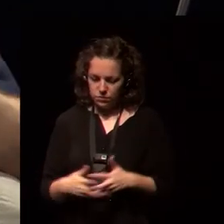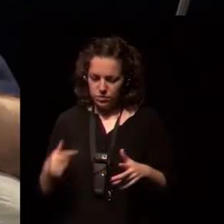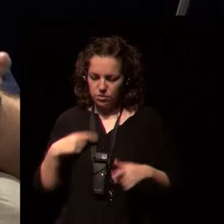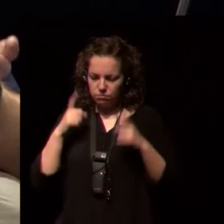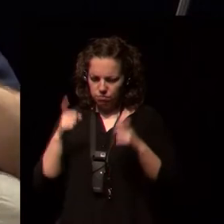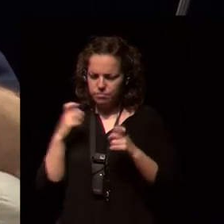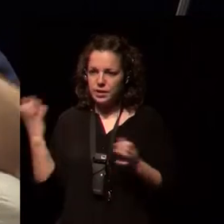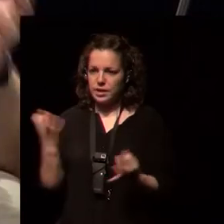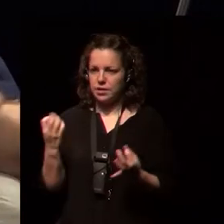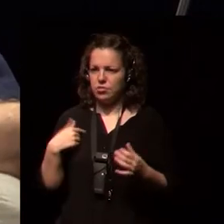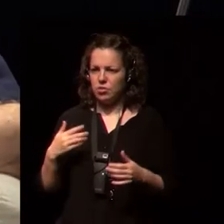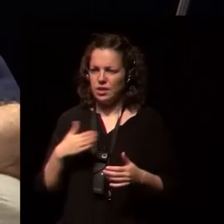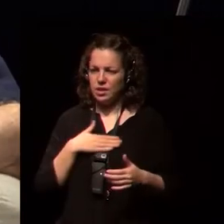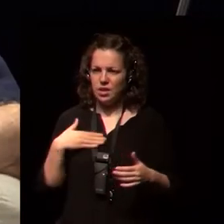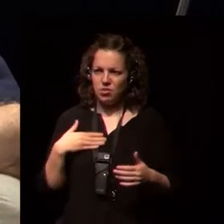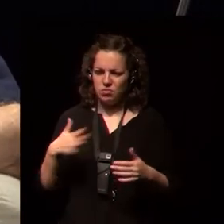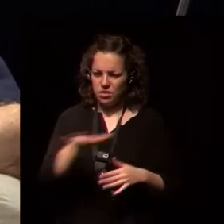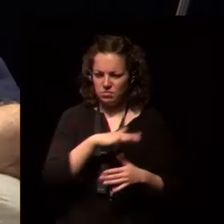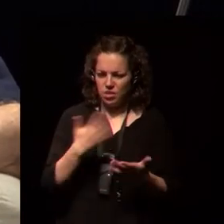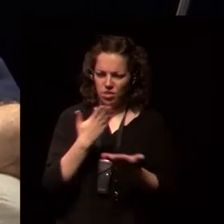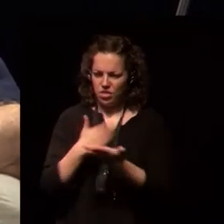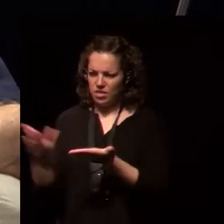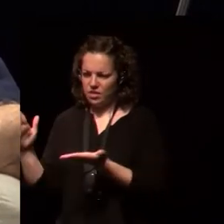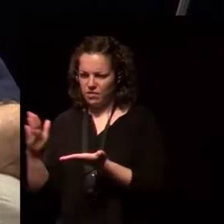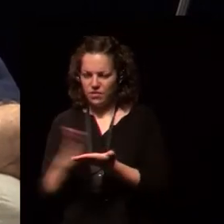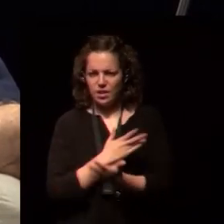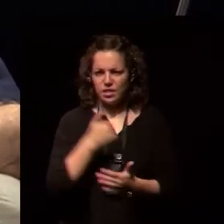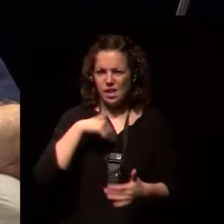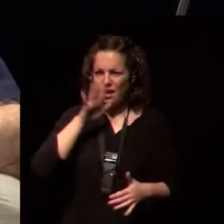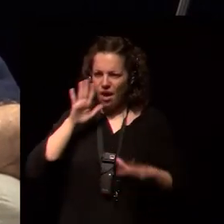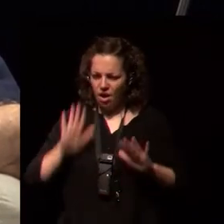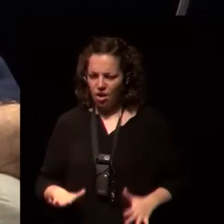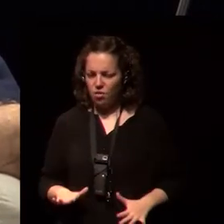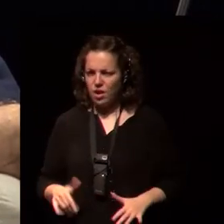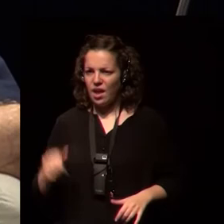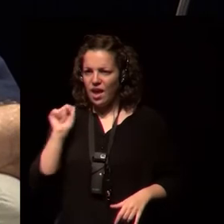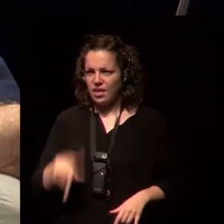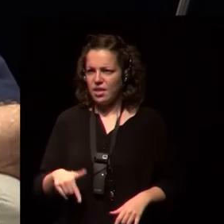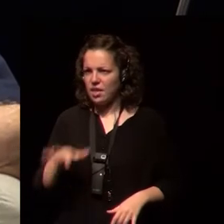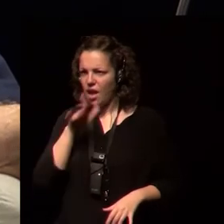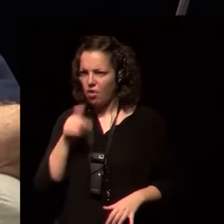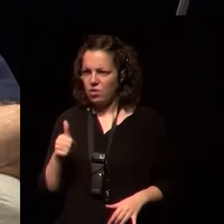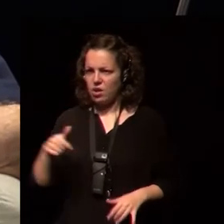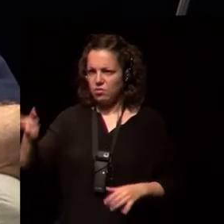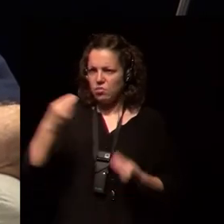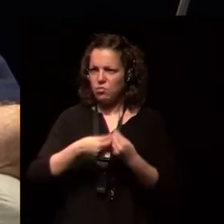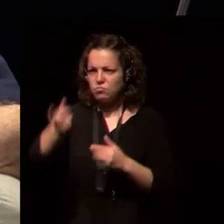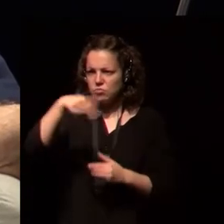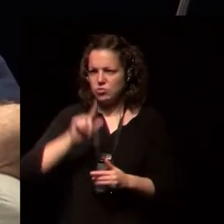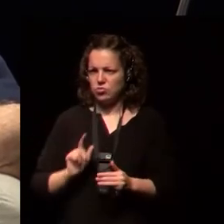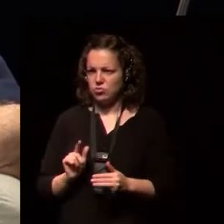realmente hacer una diferencia en el espacio donde estoy en un momento dado. En este momento es aquí y ahora, con vosotros.